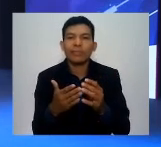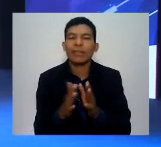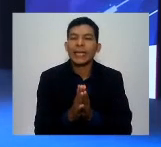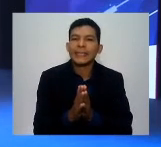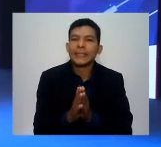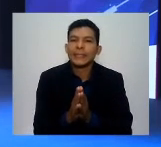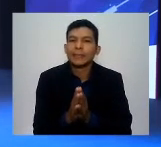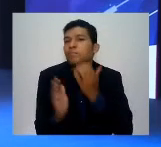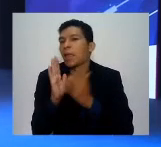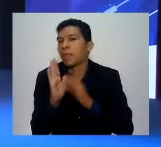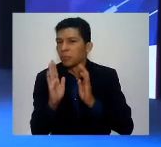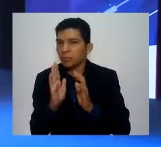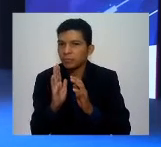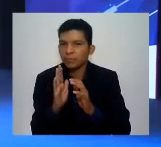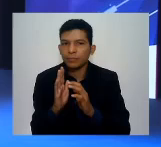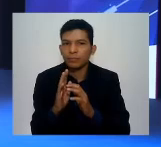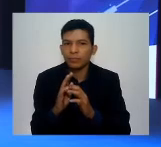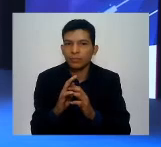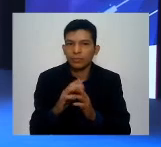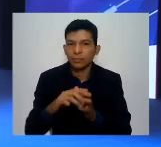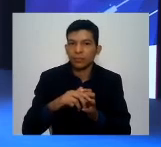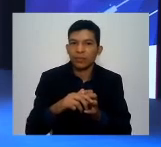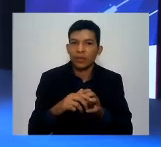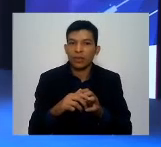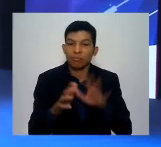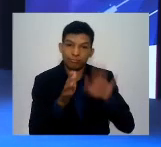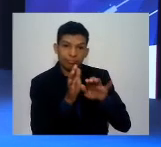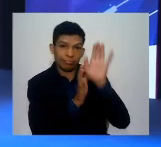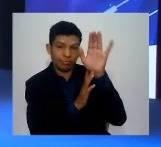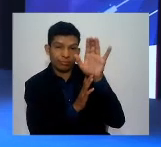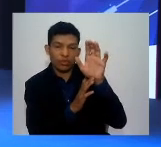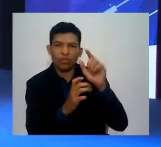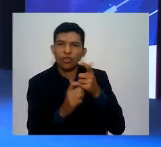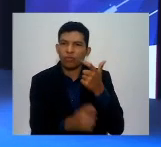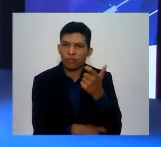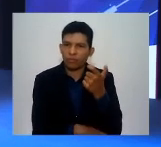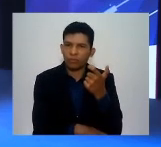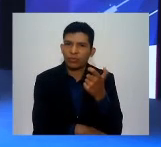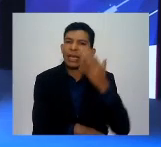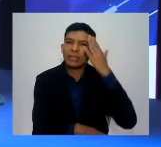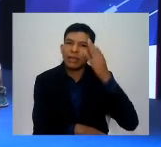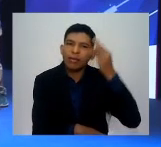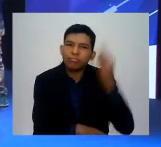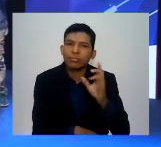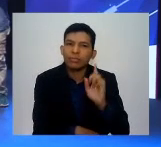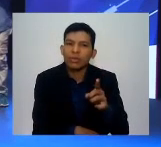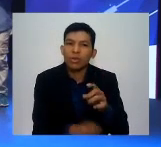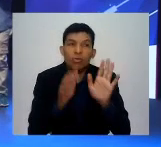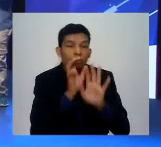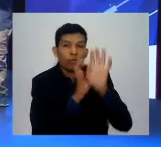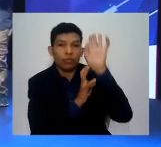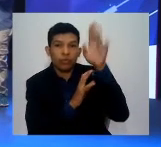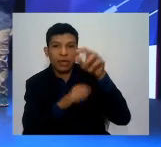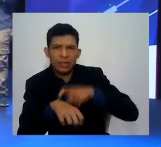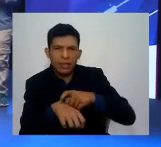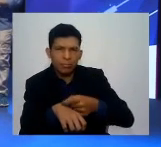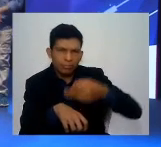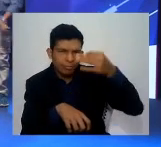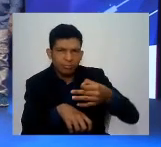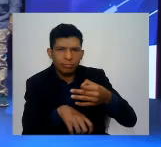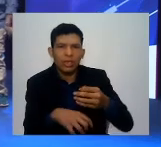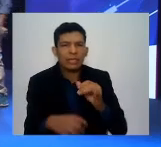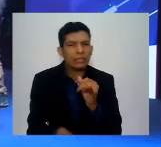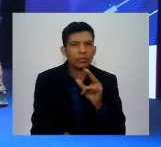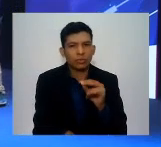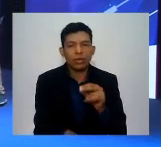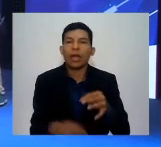es importante porque nos sirve para saber cómo está nuestra función respiratoria, pero realmente muchas veces lo que más se utiliza es solamente la función del pulso. La función del